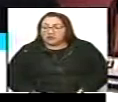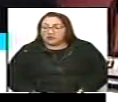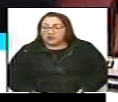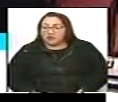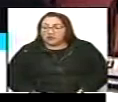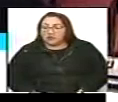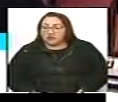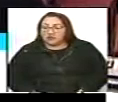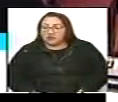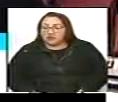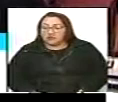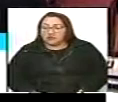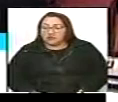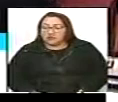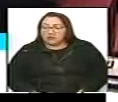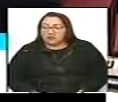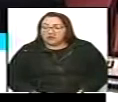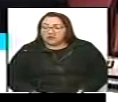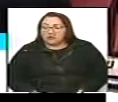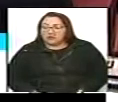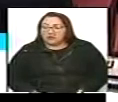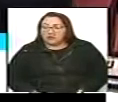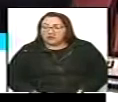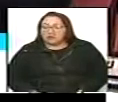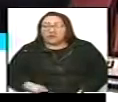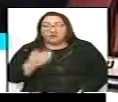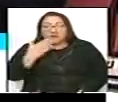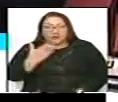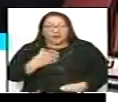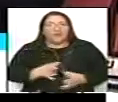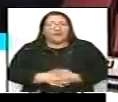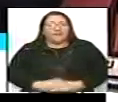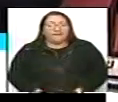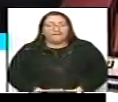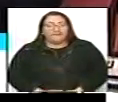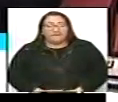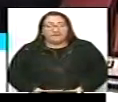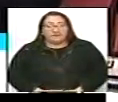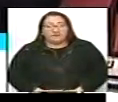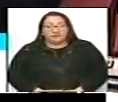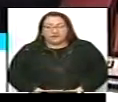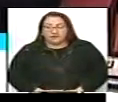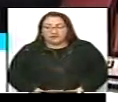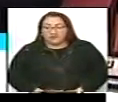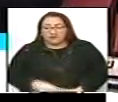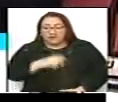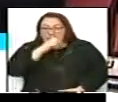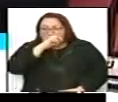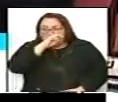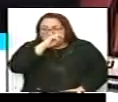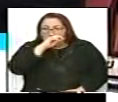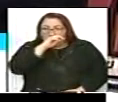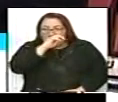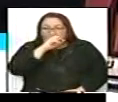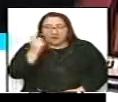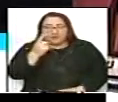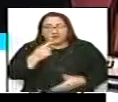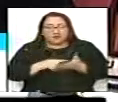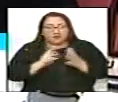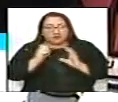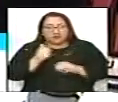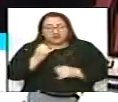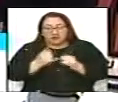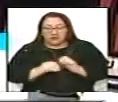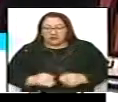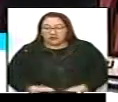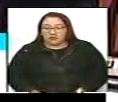Congresista Galarreta, la segunda interrupción. Gracias. Gracias, congresista Tapia. Gracias, presidente. Solamente porque creo que ya estamos